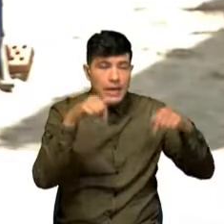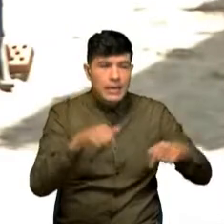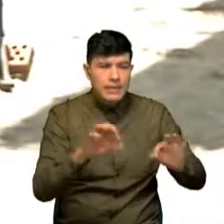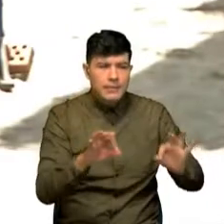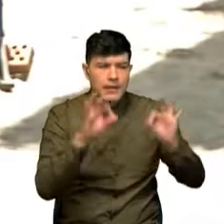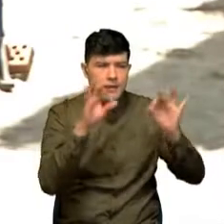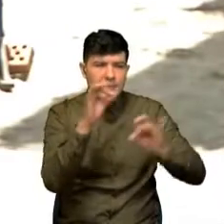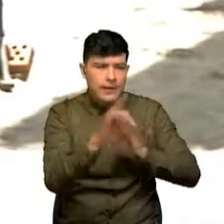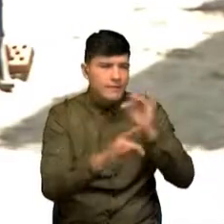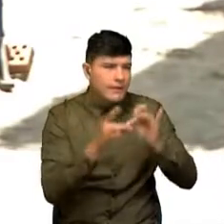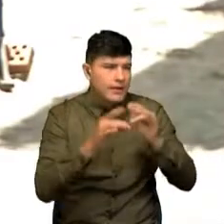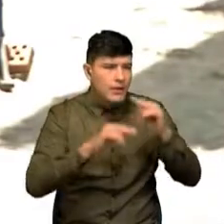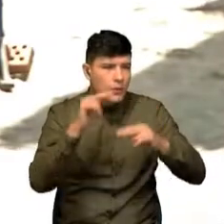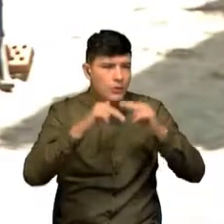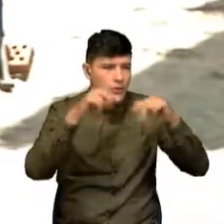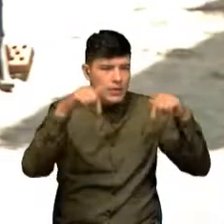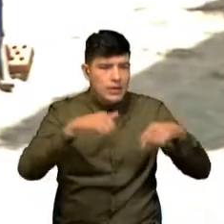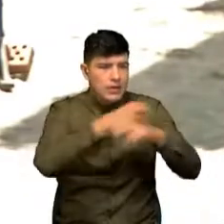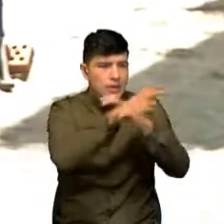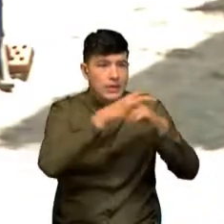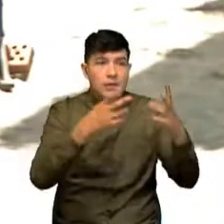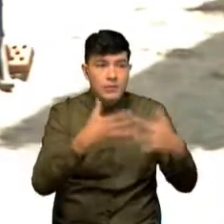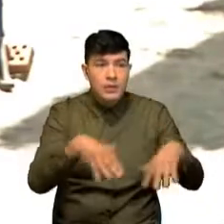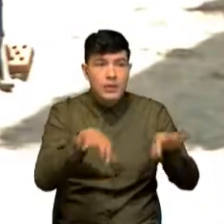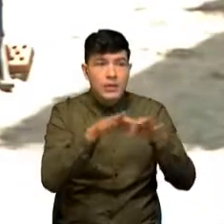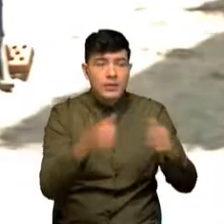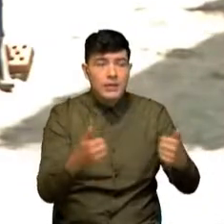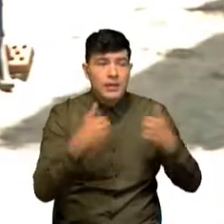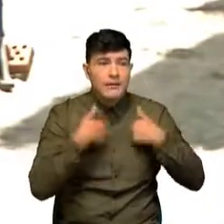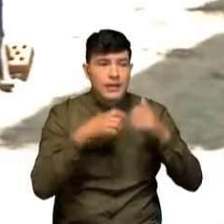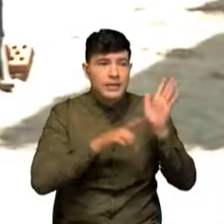muy importante para la juventud piedecuestana.